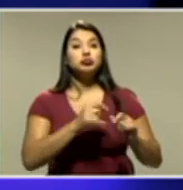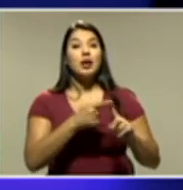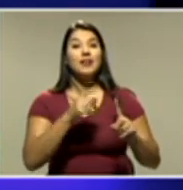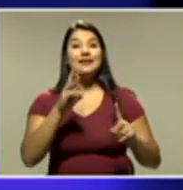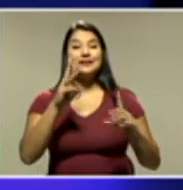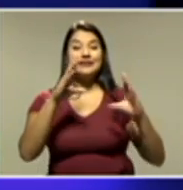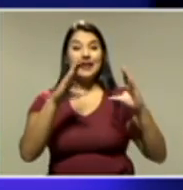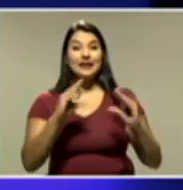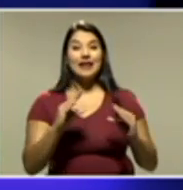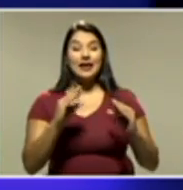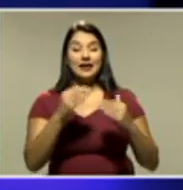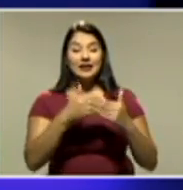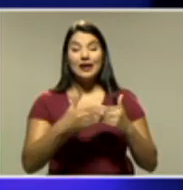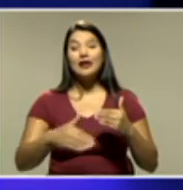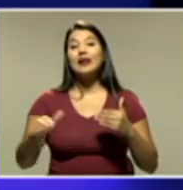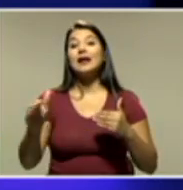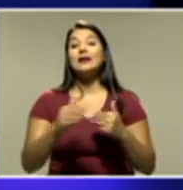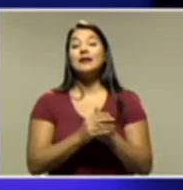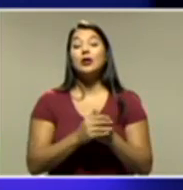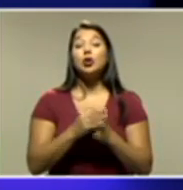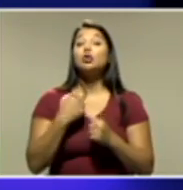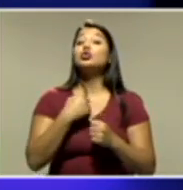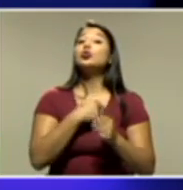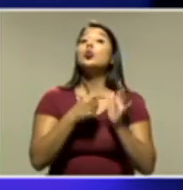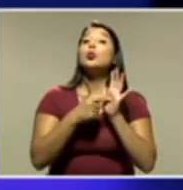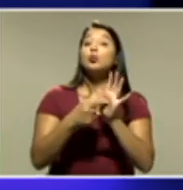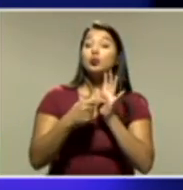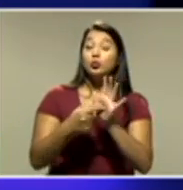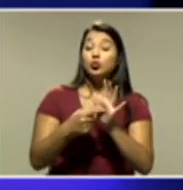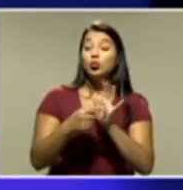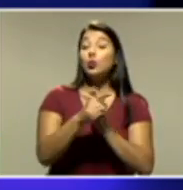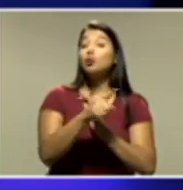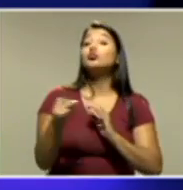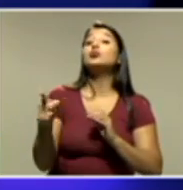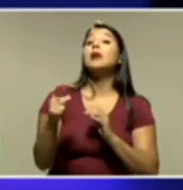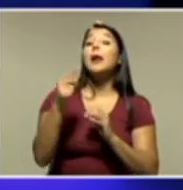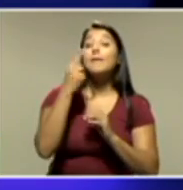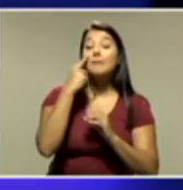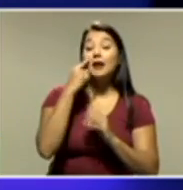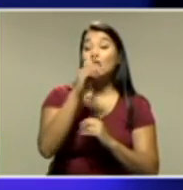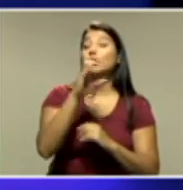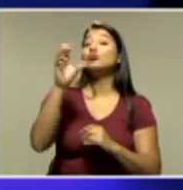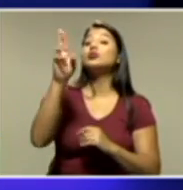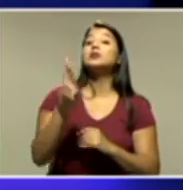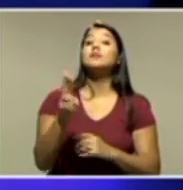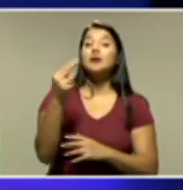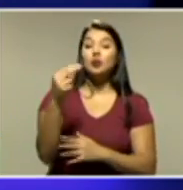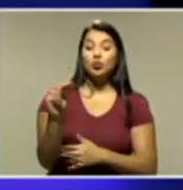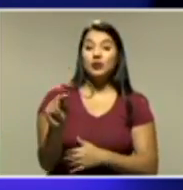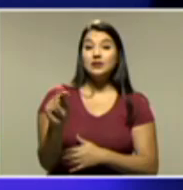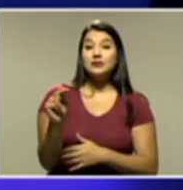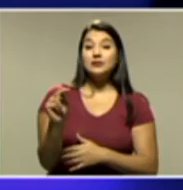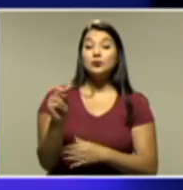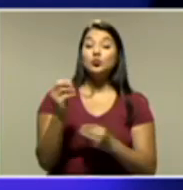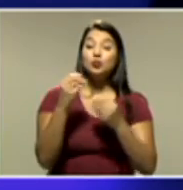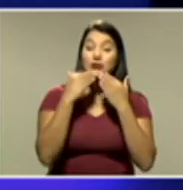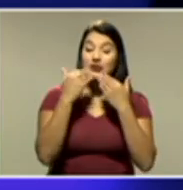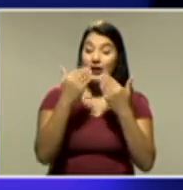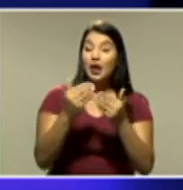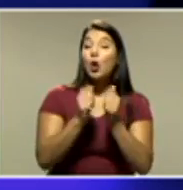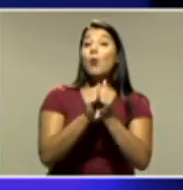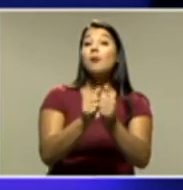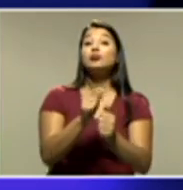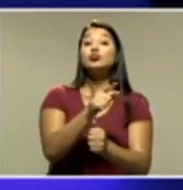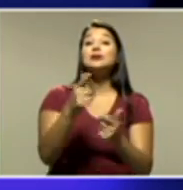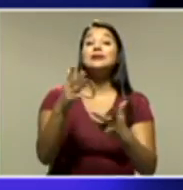la tarde en adelante transmitiendo. Ustedes que se informan con Costa Rica Noticias, les agradecemos su compañía y